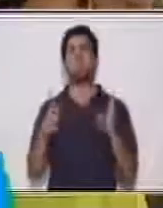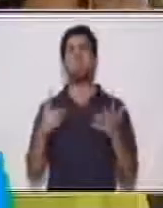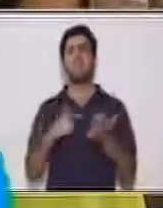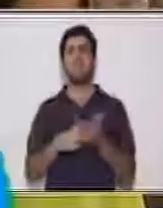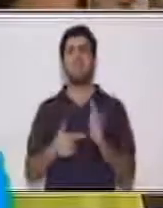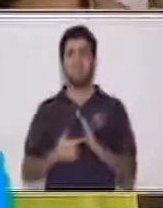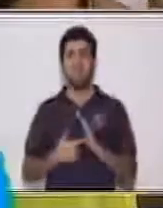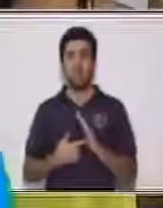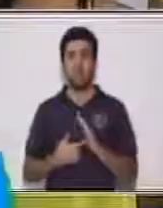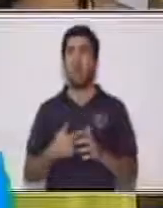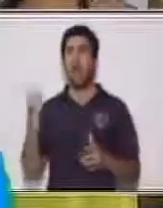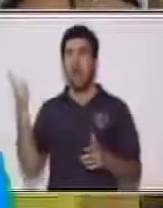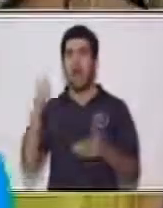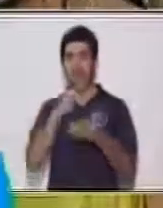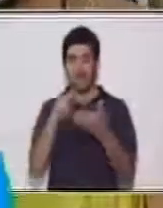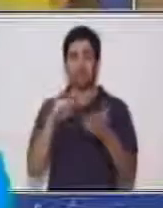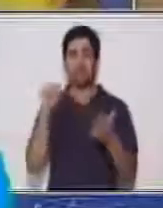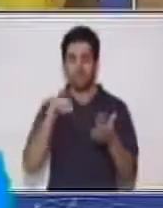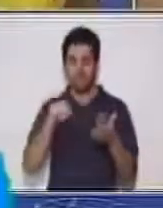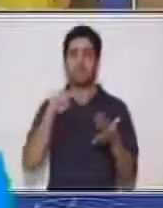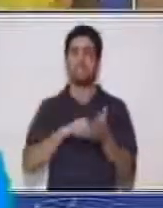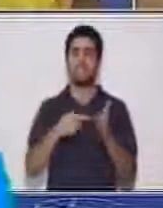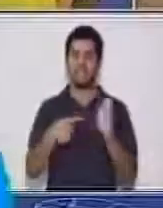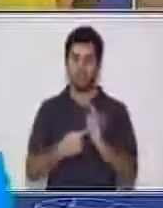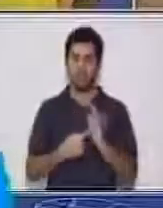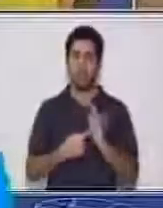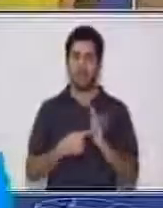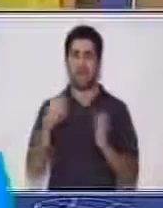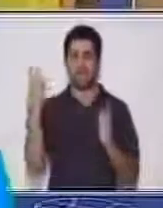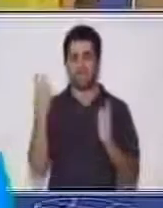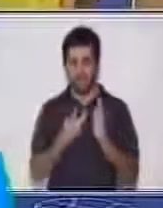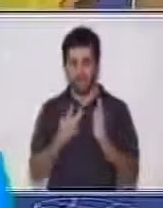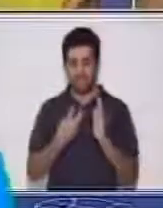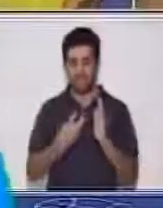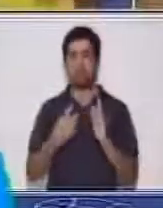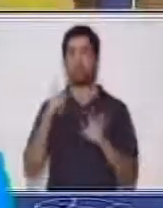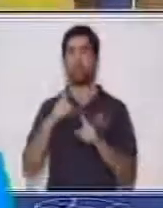estás leyendo, eso es. Y significado literario,